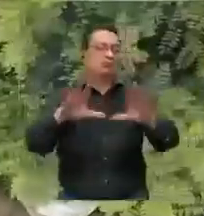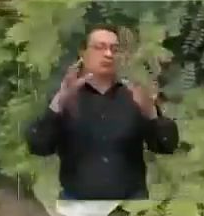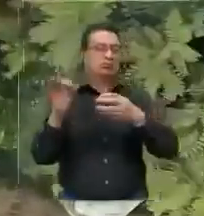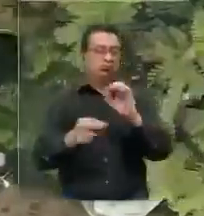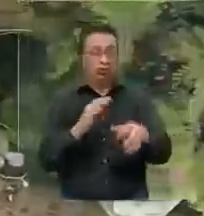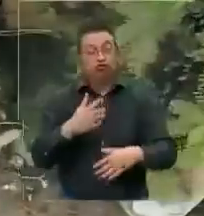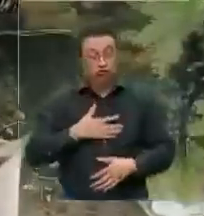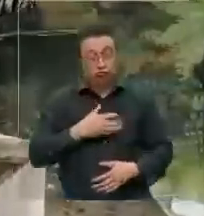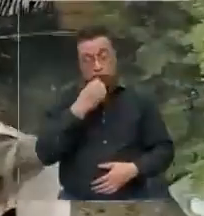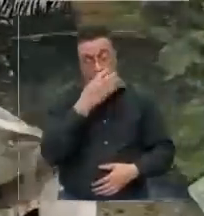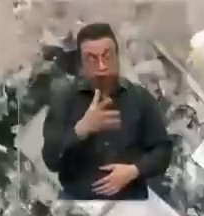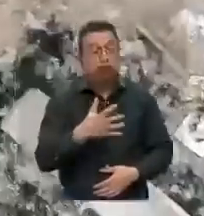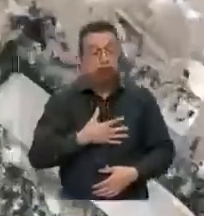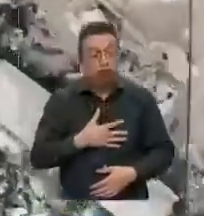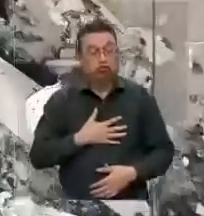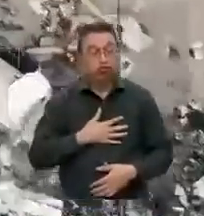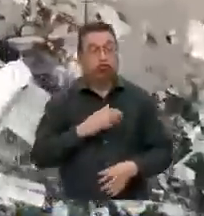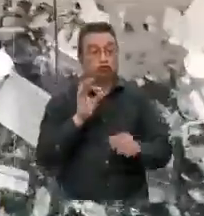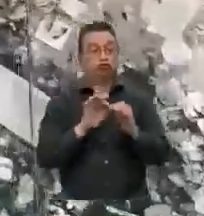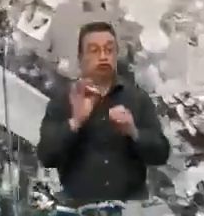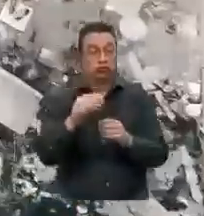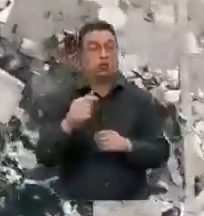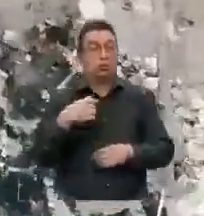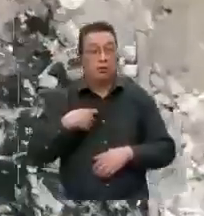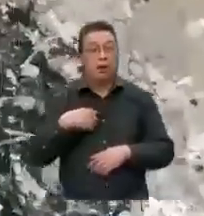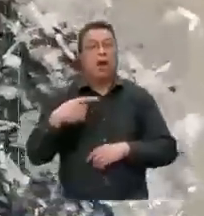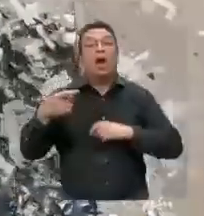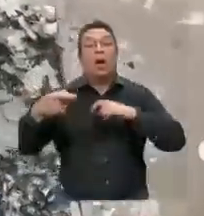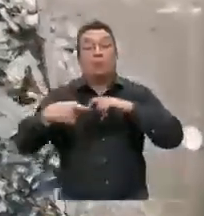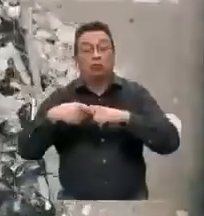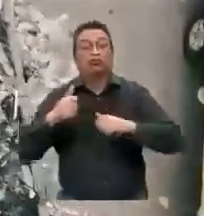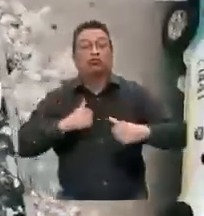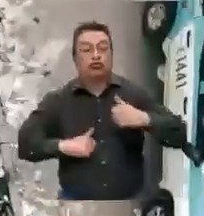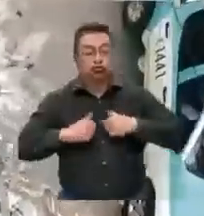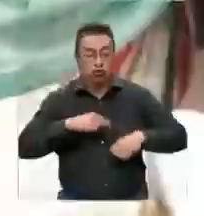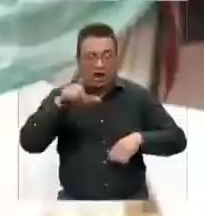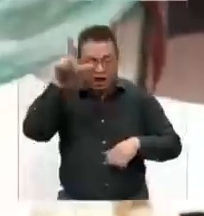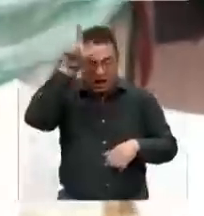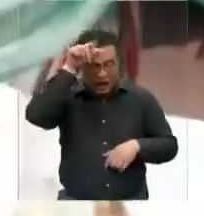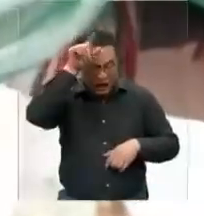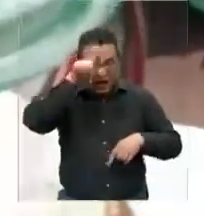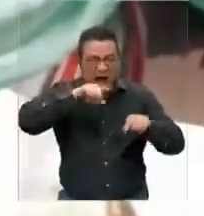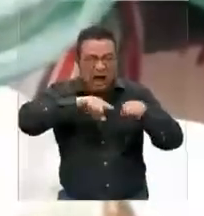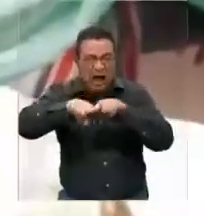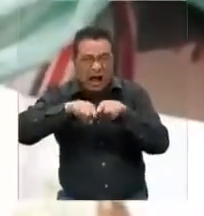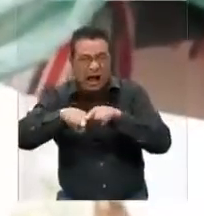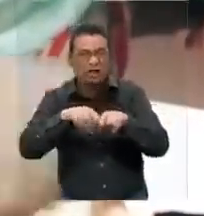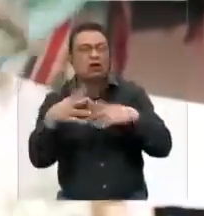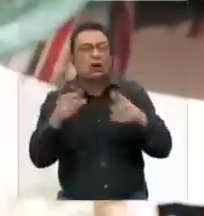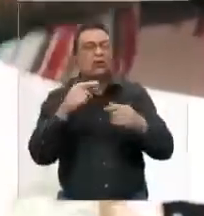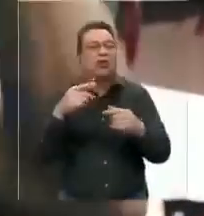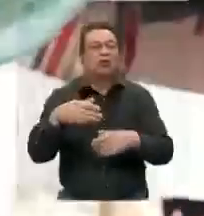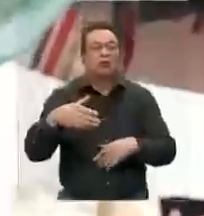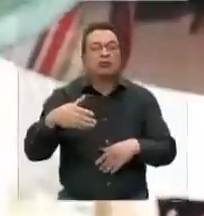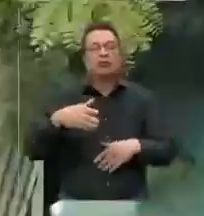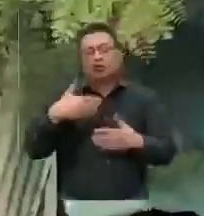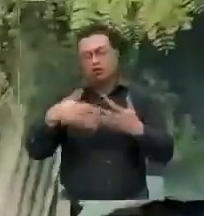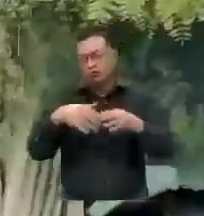Lo reconozco. Porque mira, mi mujer sufre de esas cosas, los guarenes, ratones, todo, ¿sabes ahí? Confort. De todo. De